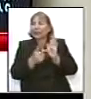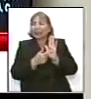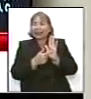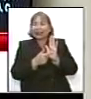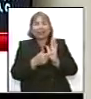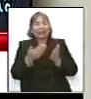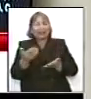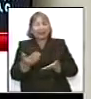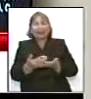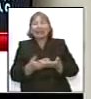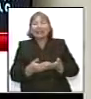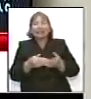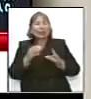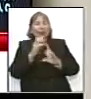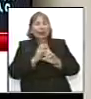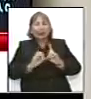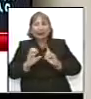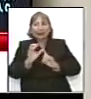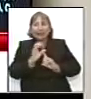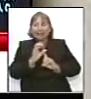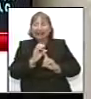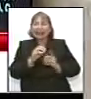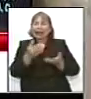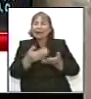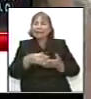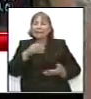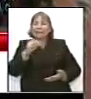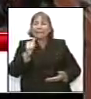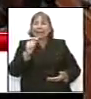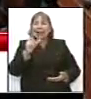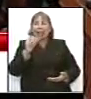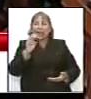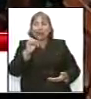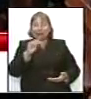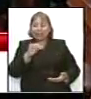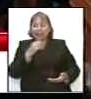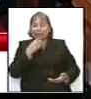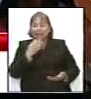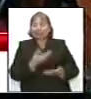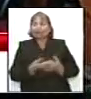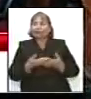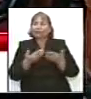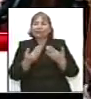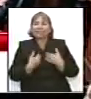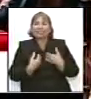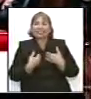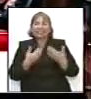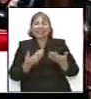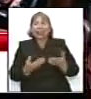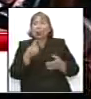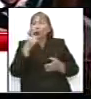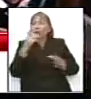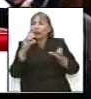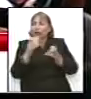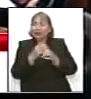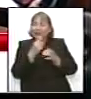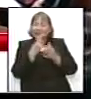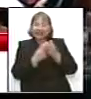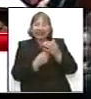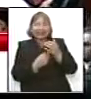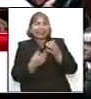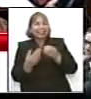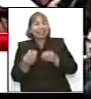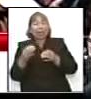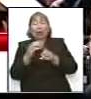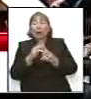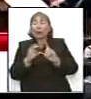de la Comisión de Cultura, el congresista Dalmiro Palomino. Como se sabe, fue un dictamen aprobado por unanimidad de la Comisión de